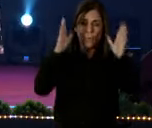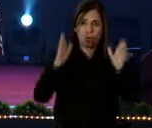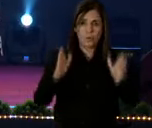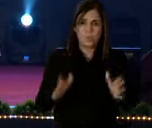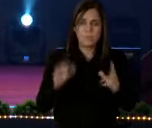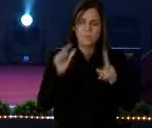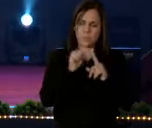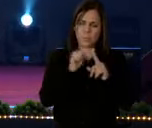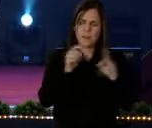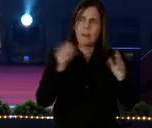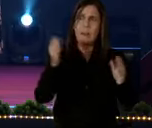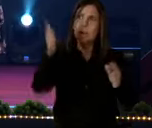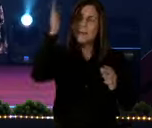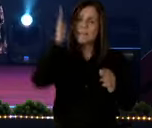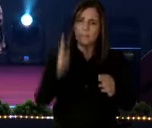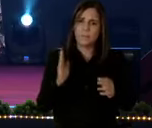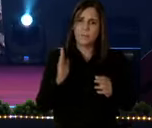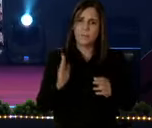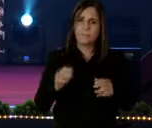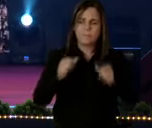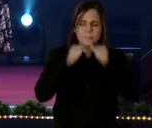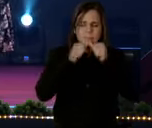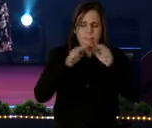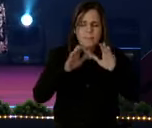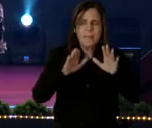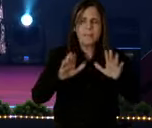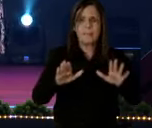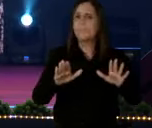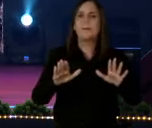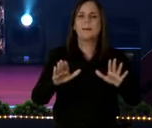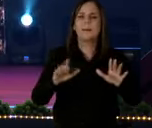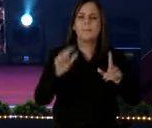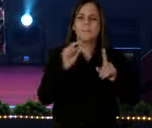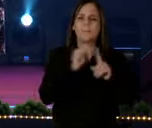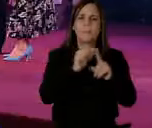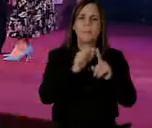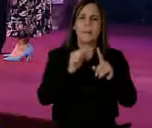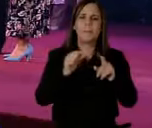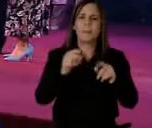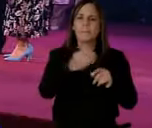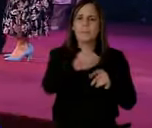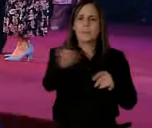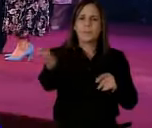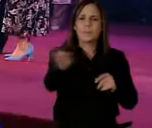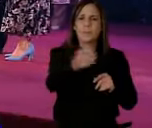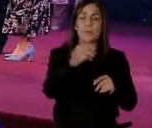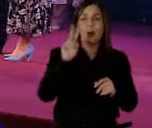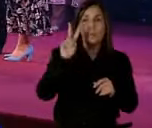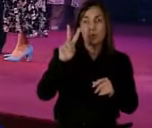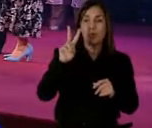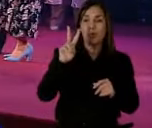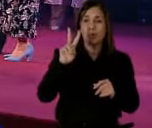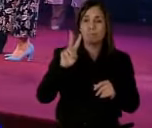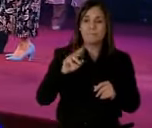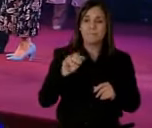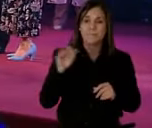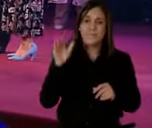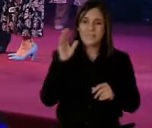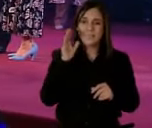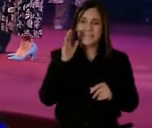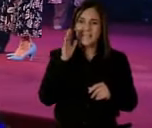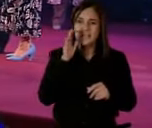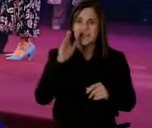acá, iglesia, declaramos una palabra de bendición sobre ellos, sobre ellas, en este caso son dos niñas, y sobre los